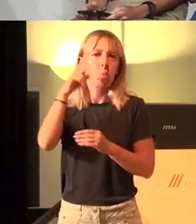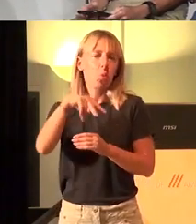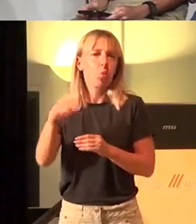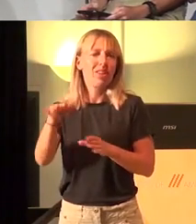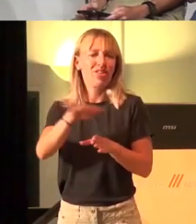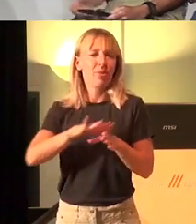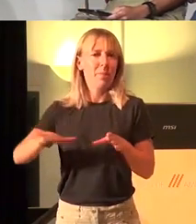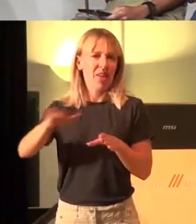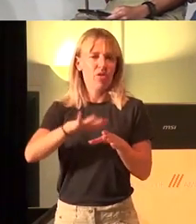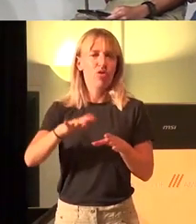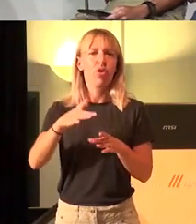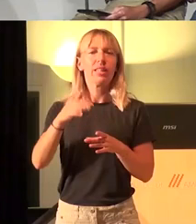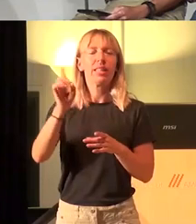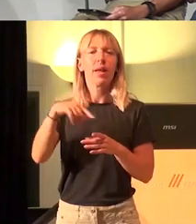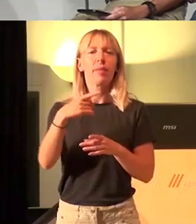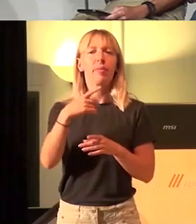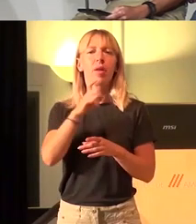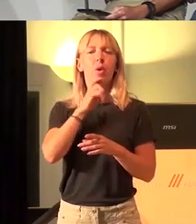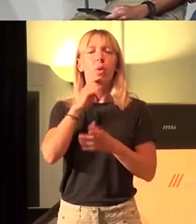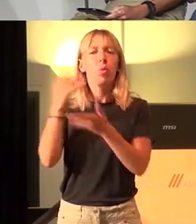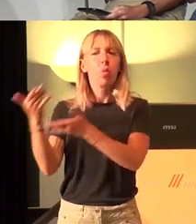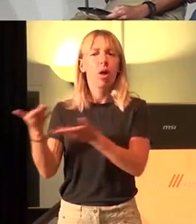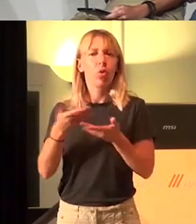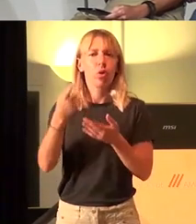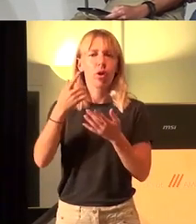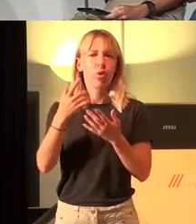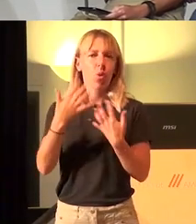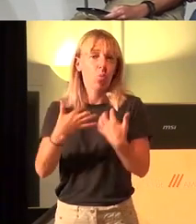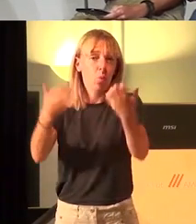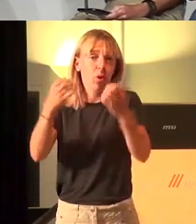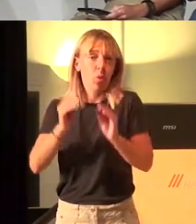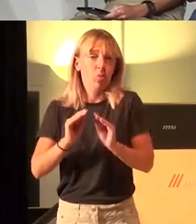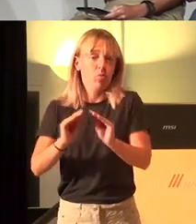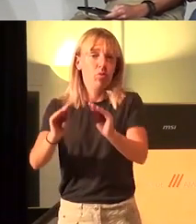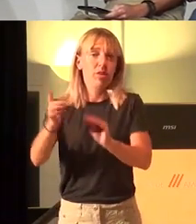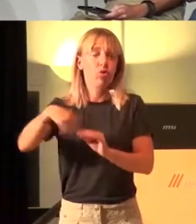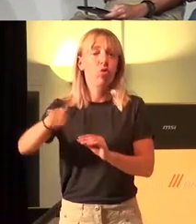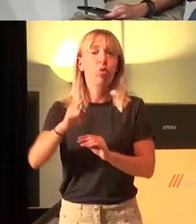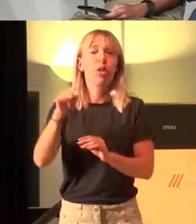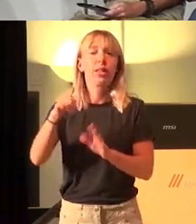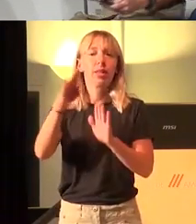propio espacio? ¿Y cómo creéis también que ha cogido vuestro público este programa